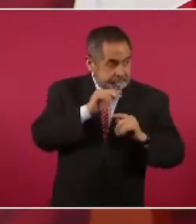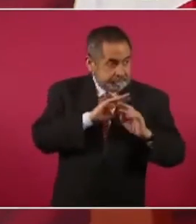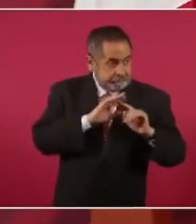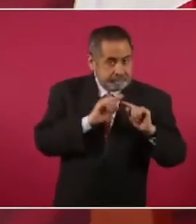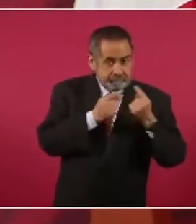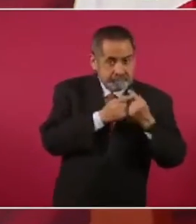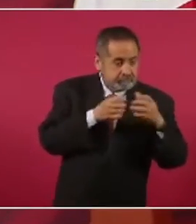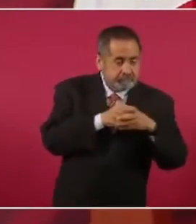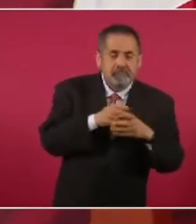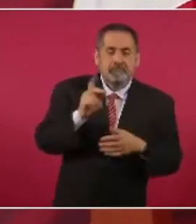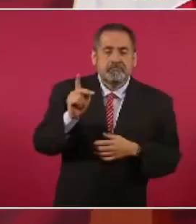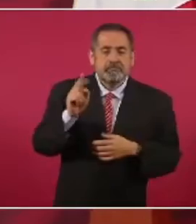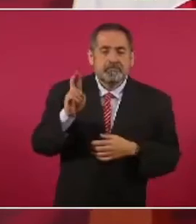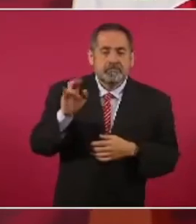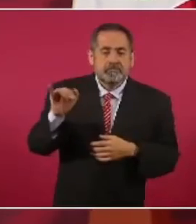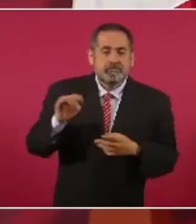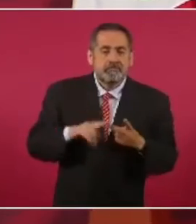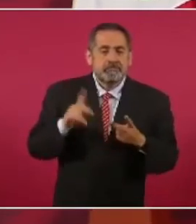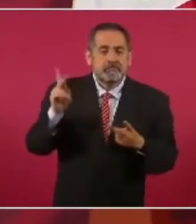el PRI y el PAN,